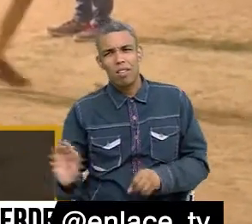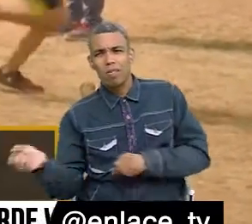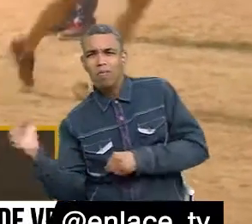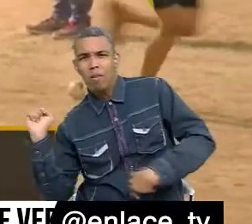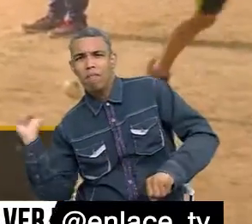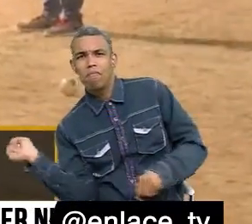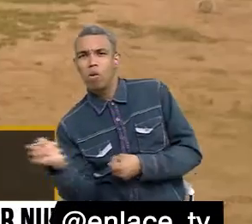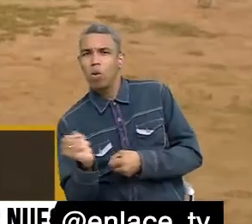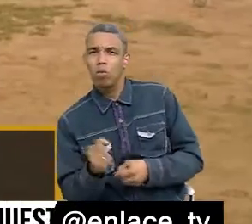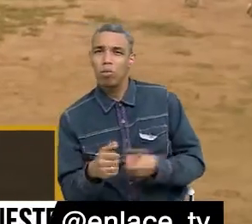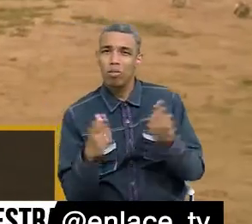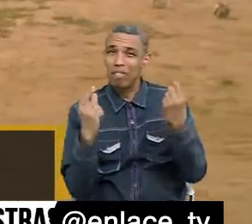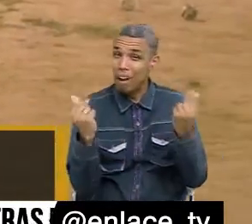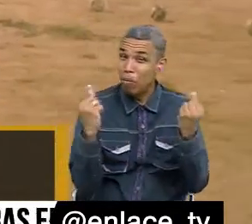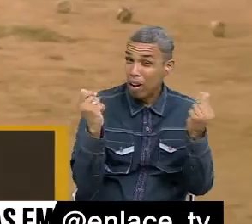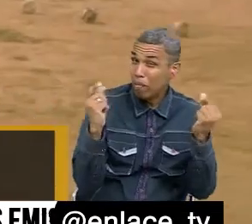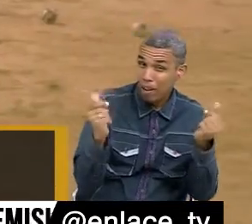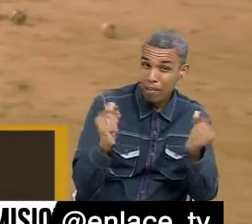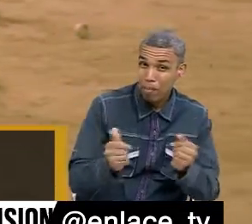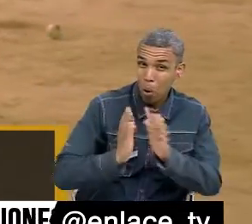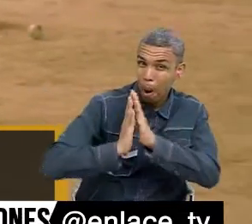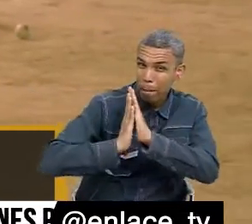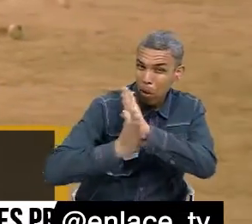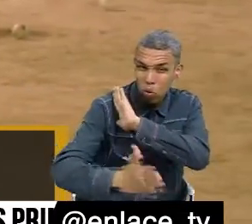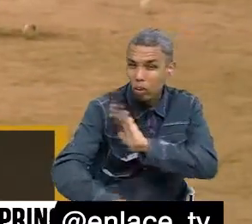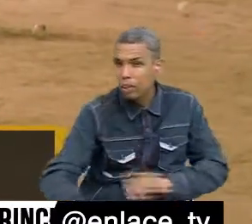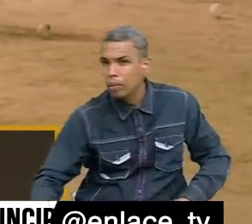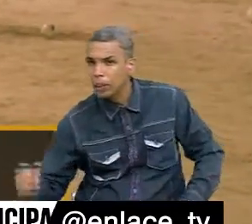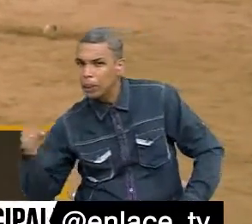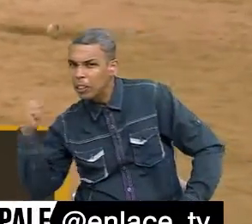se dedicara a enseñarle a estos muchachos. Hay mucho potencial